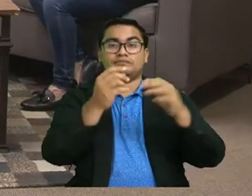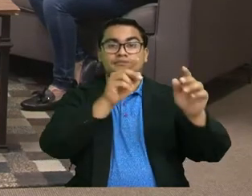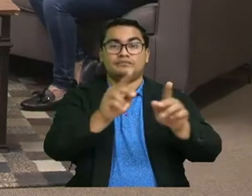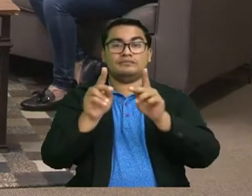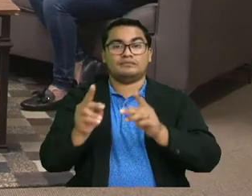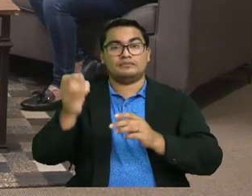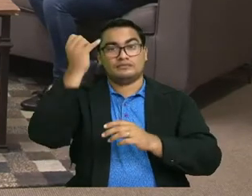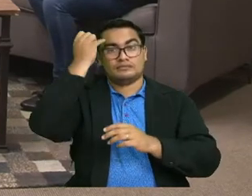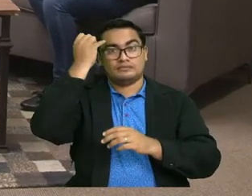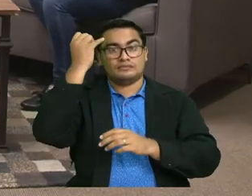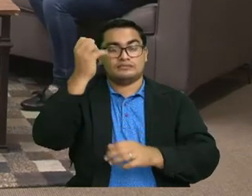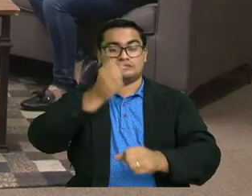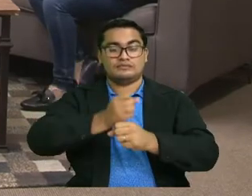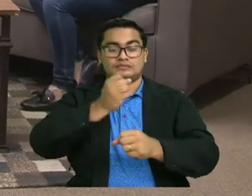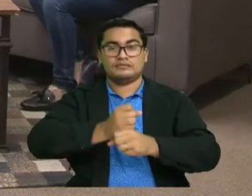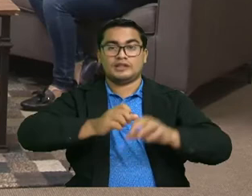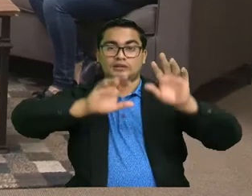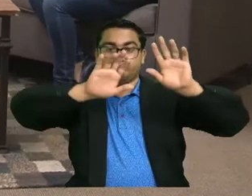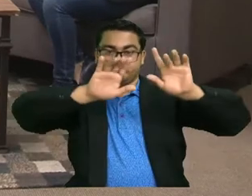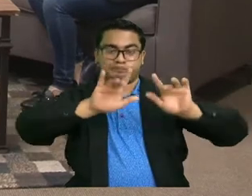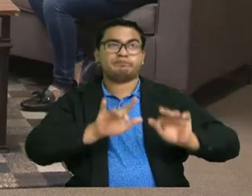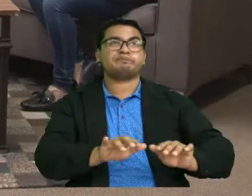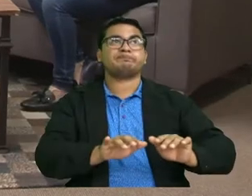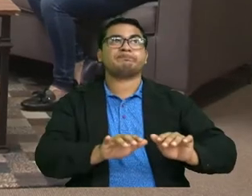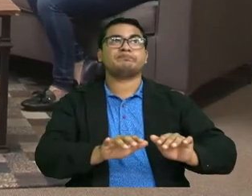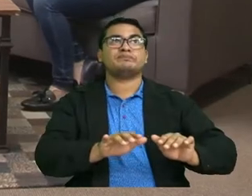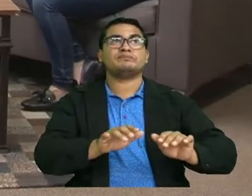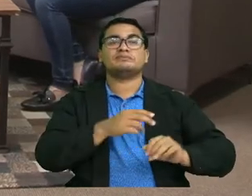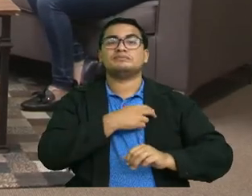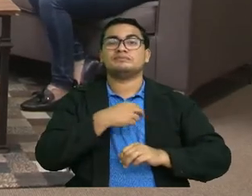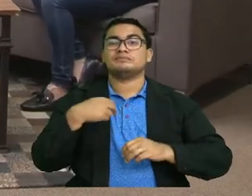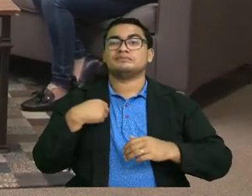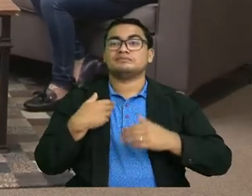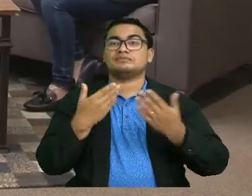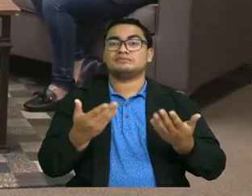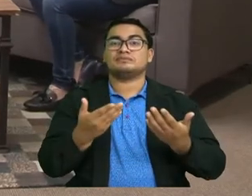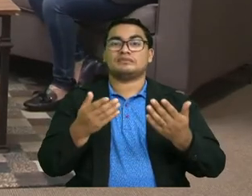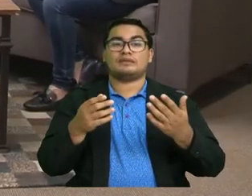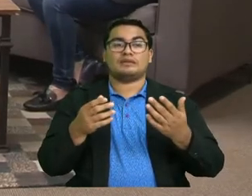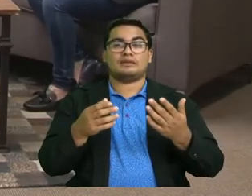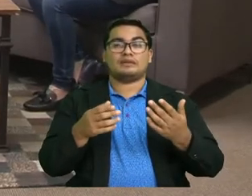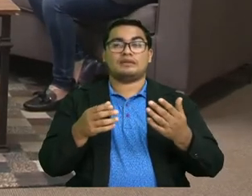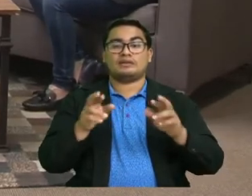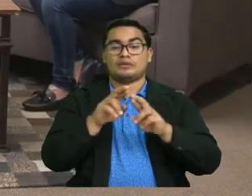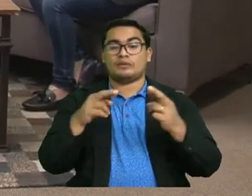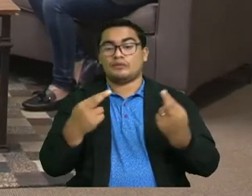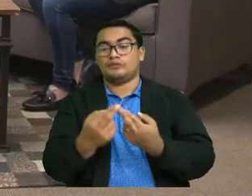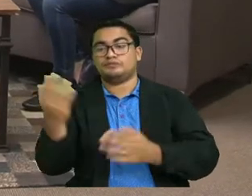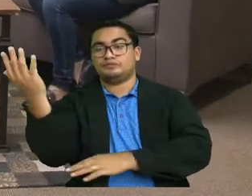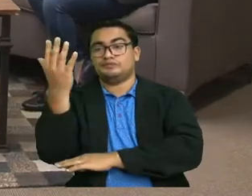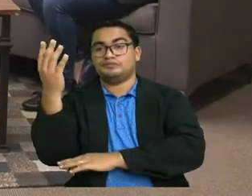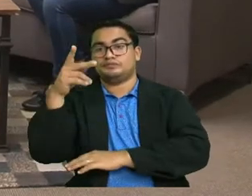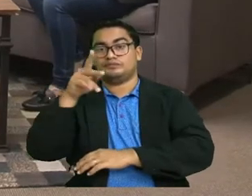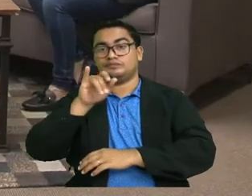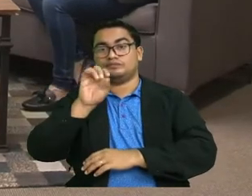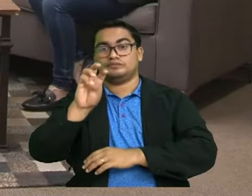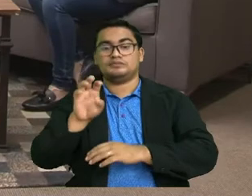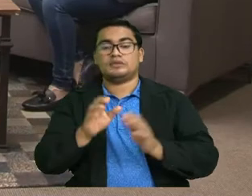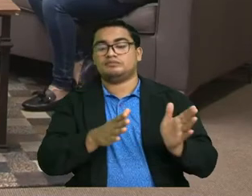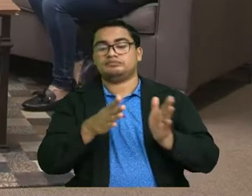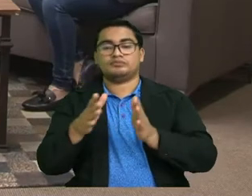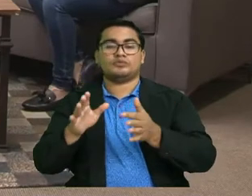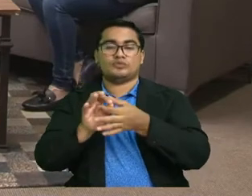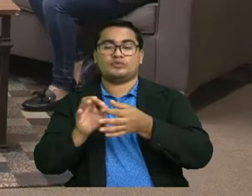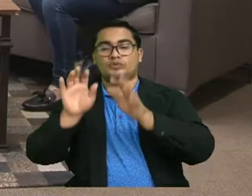están trabajando a través de las redes sociales. Entonces hicimos una fusión del encuentro dentro de la Expo Pyme. ¿Por qué? Porque Expo Pyme este